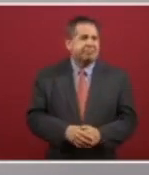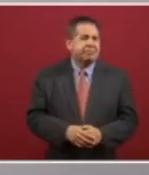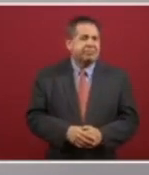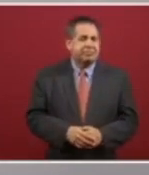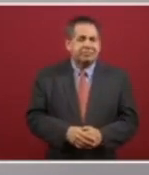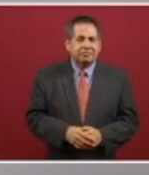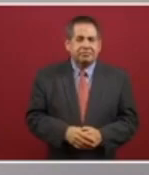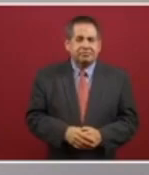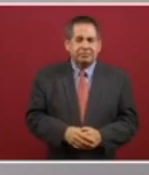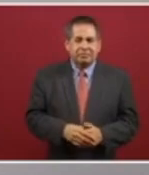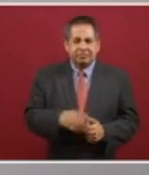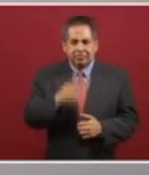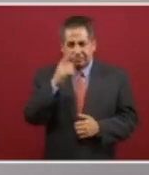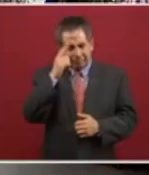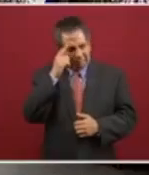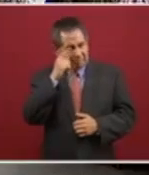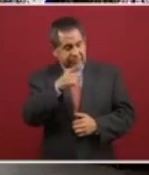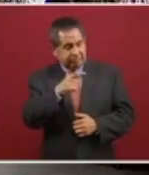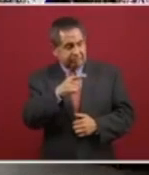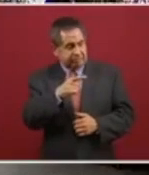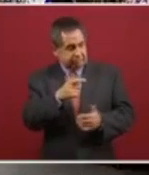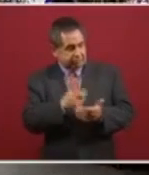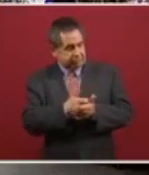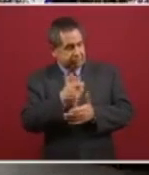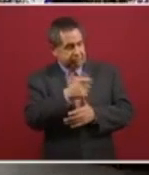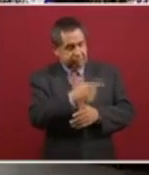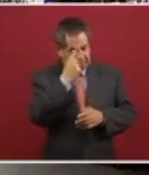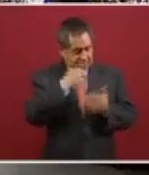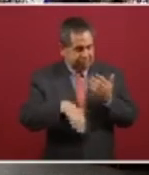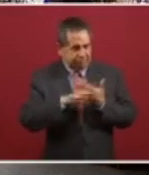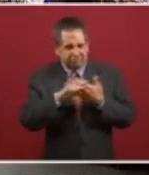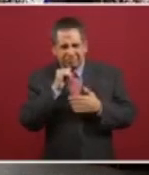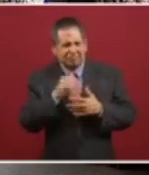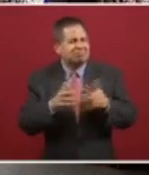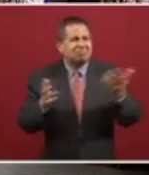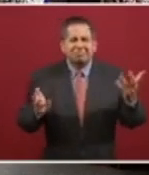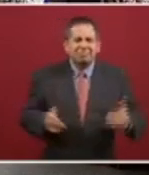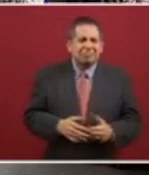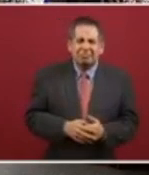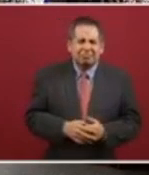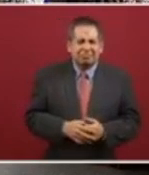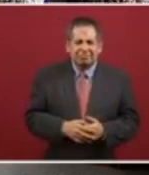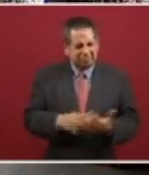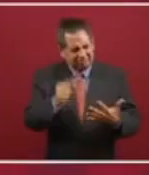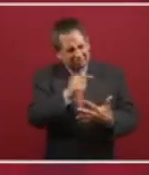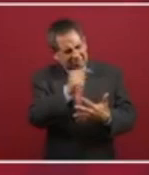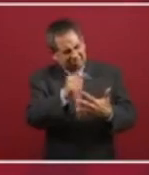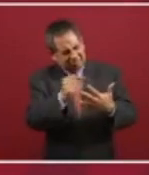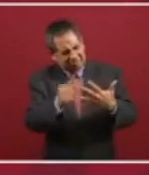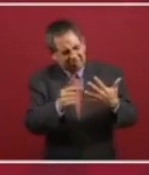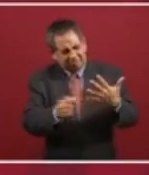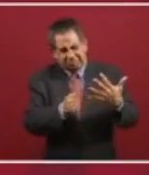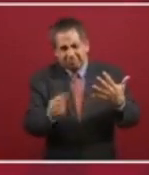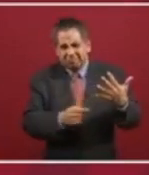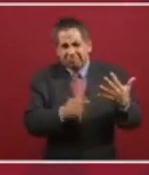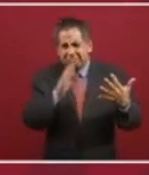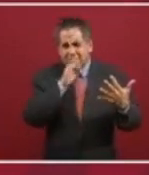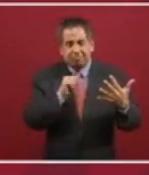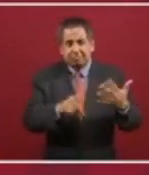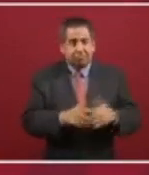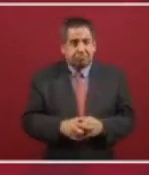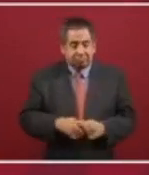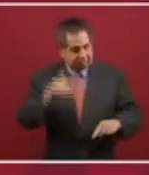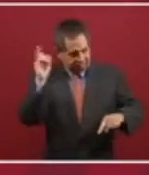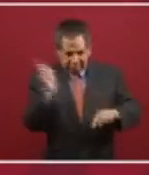No te pago para que me pegues. Sí. Todo ese tipo de cosas, desmontar. No es